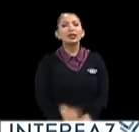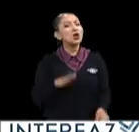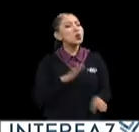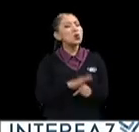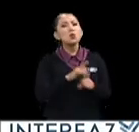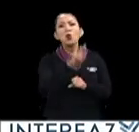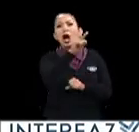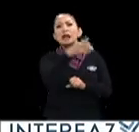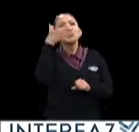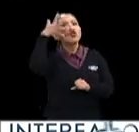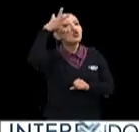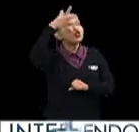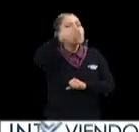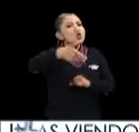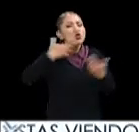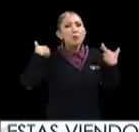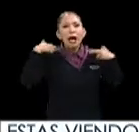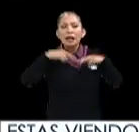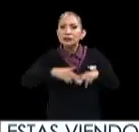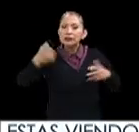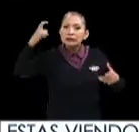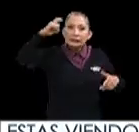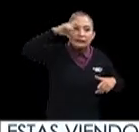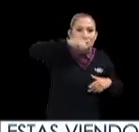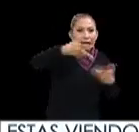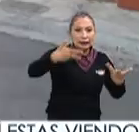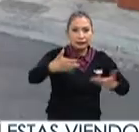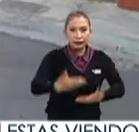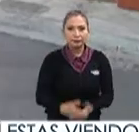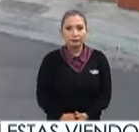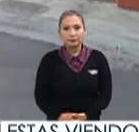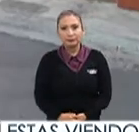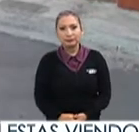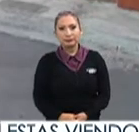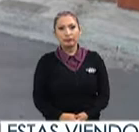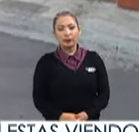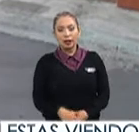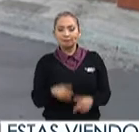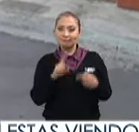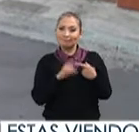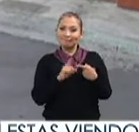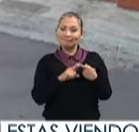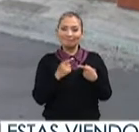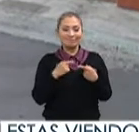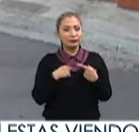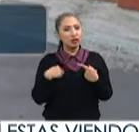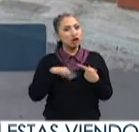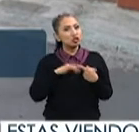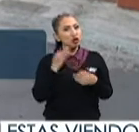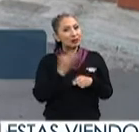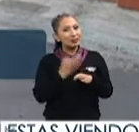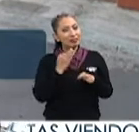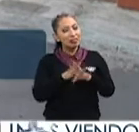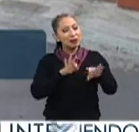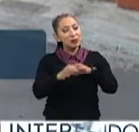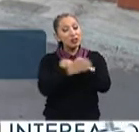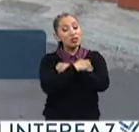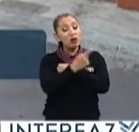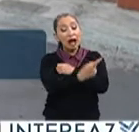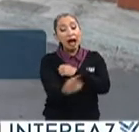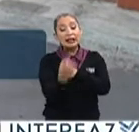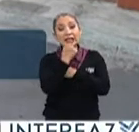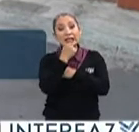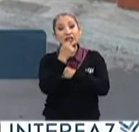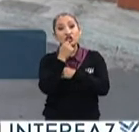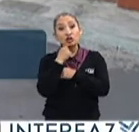¿Cuáles son los desafíos de ser docente hoy? El número uno, estamos trabajando y educando a niños